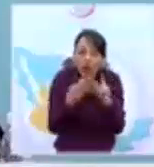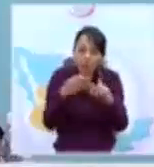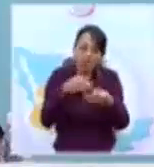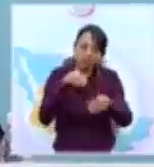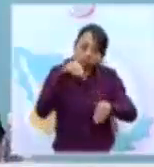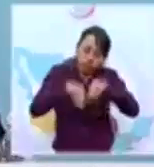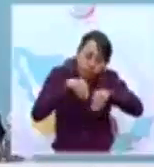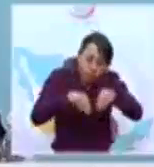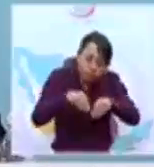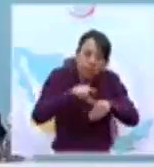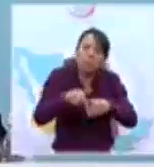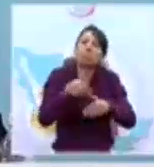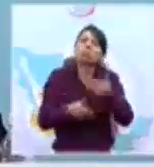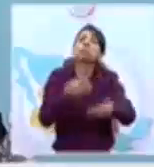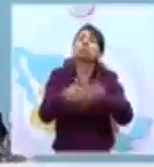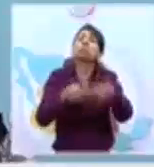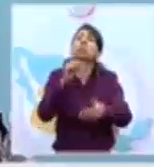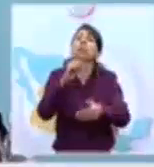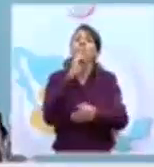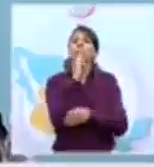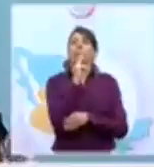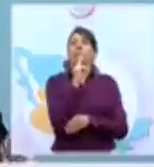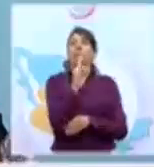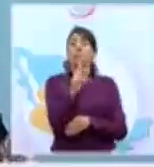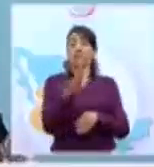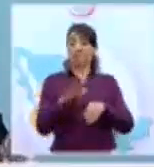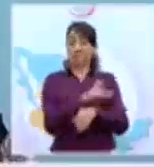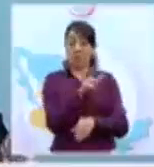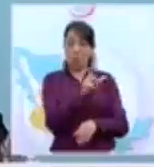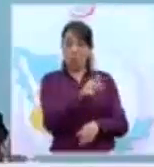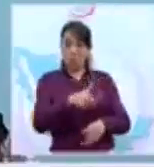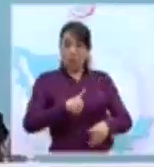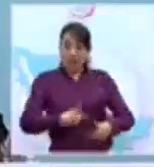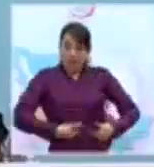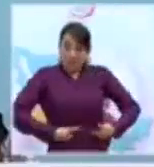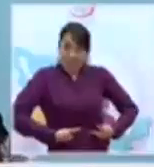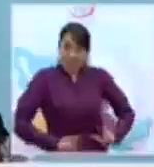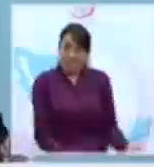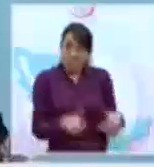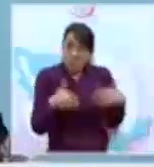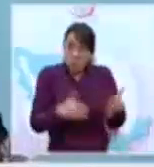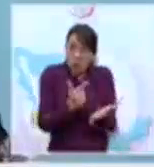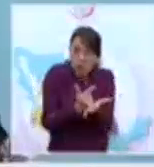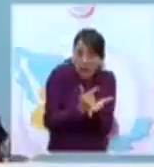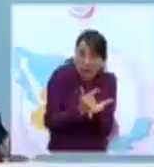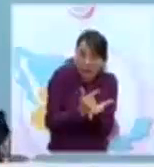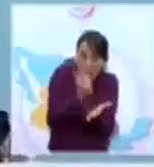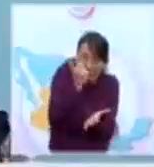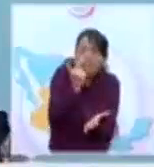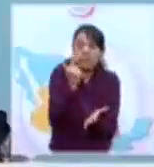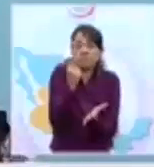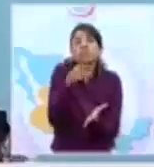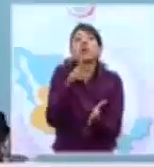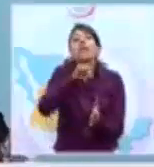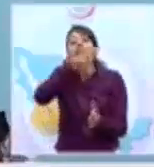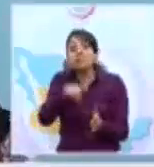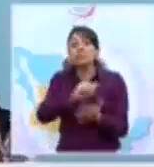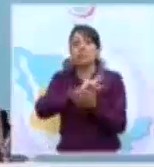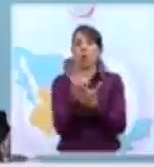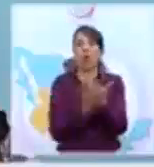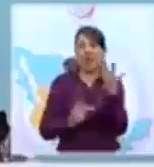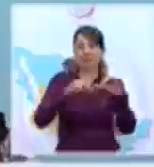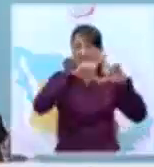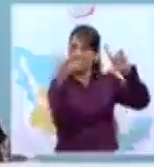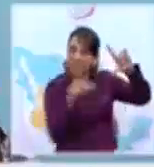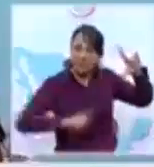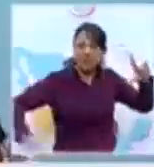la desnutrición aguda, efectivamente así viene en la Cruzada Nacional contra el Hambre en el decreto, pero en el Programa Nacional México sin Hambre, que